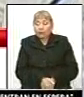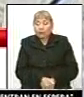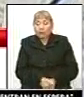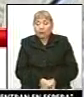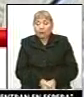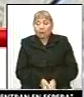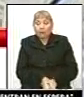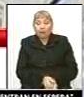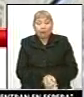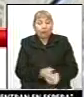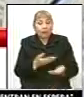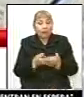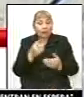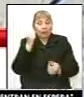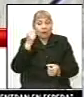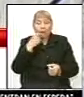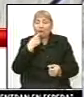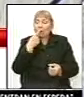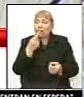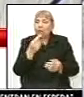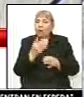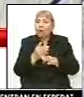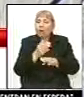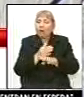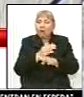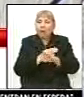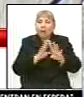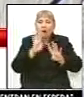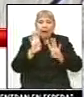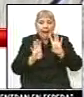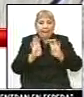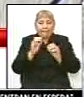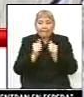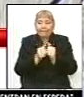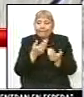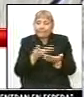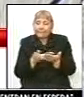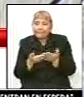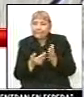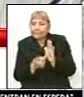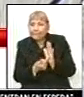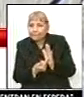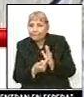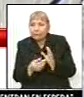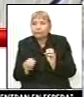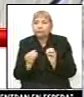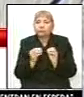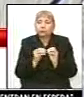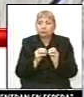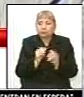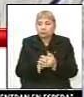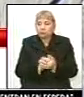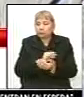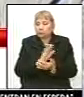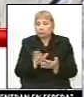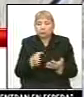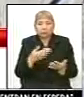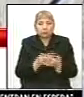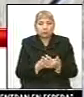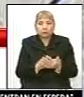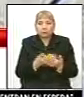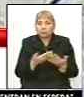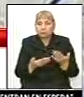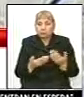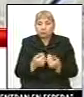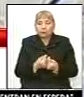esta efectividad de derechos va a ser tanto en los procesos de evaluación, diseño, desarrollo, implementación, en todo el ciclo de los